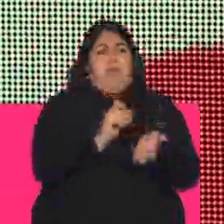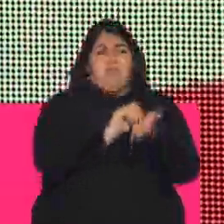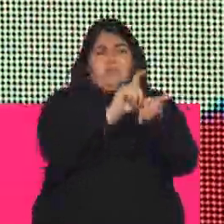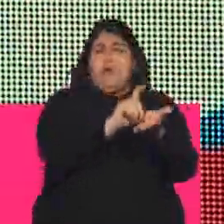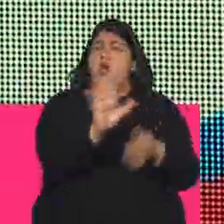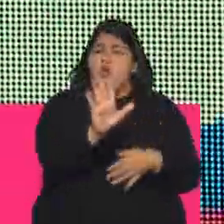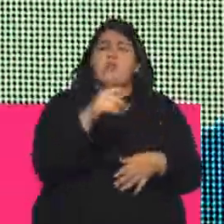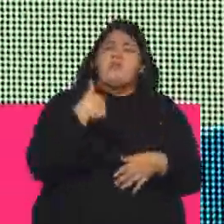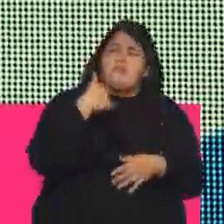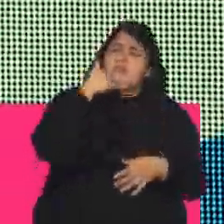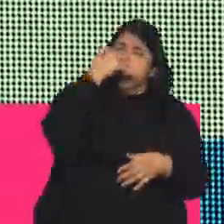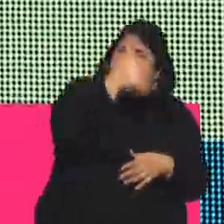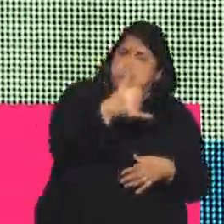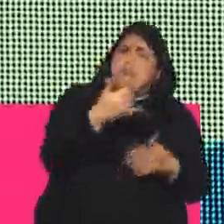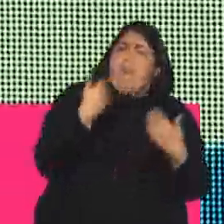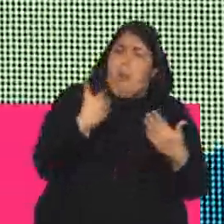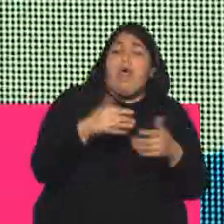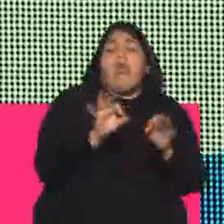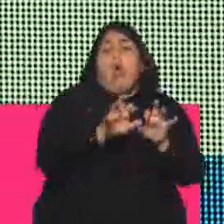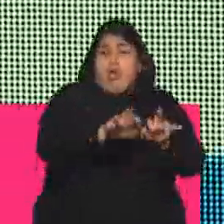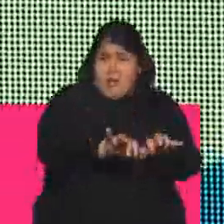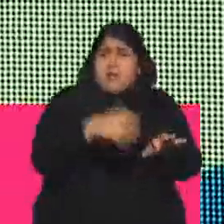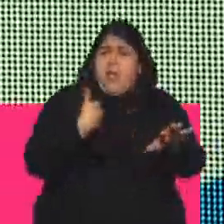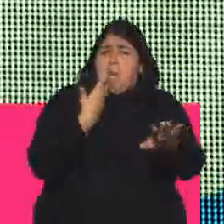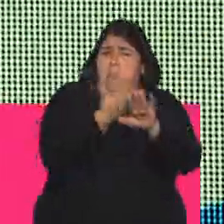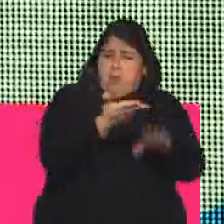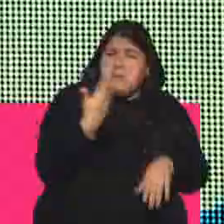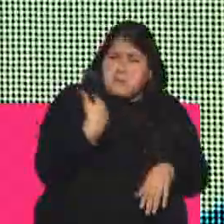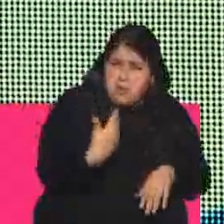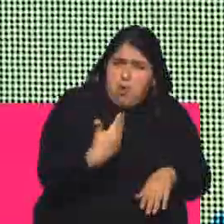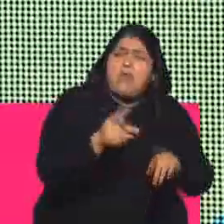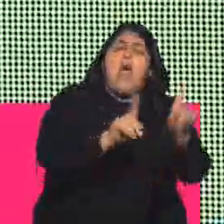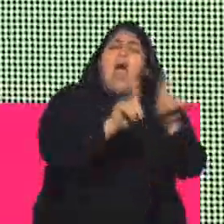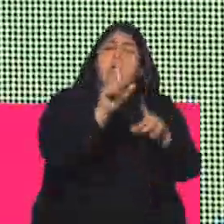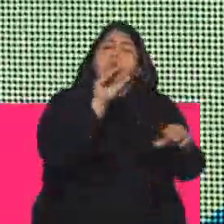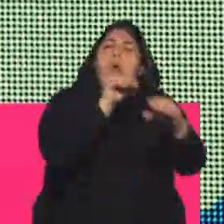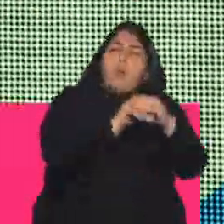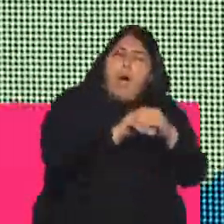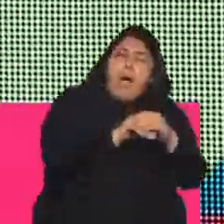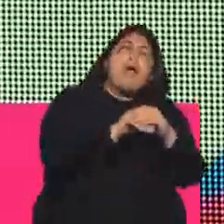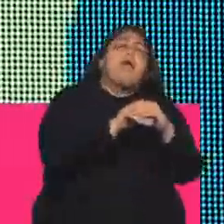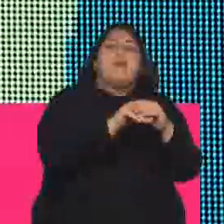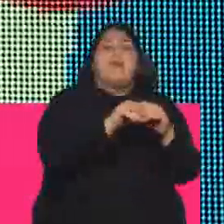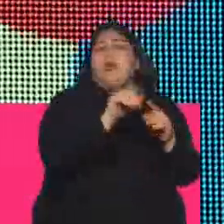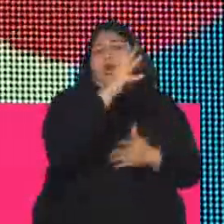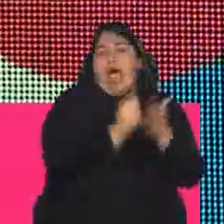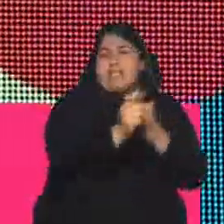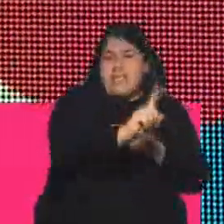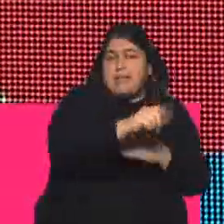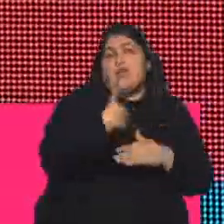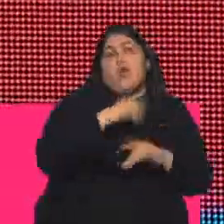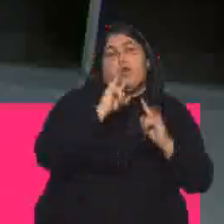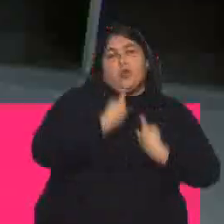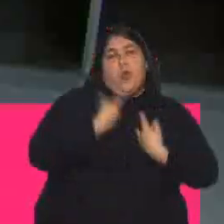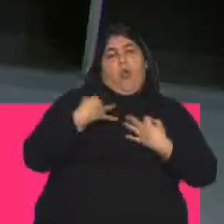llamar por teléfono y ya está, a través de internet ya está. Por ahí hay algunos bancos que son más burocráticos, que no quieren hacerlo, entonces tenés que